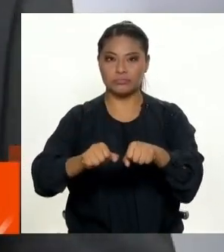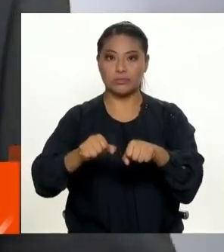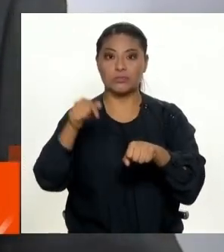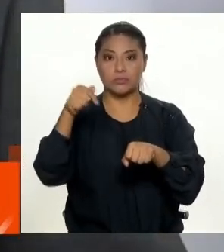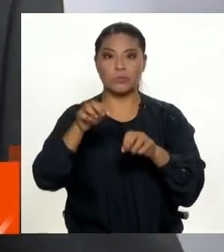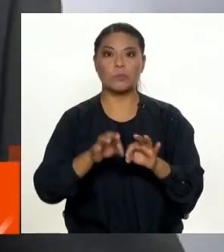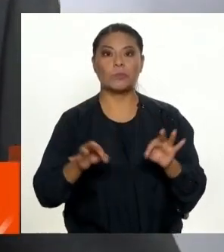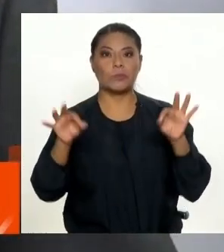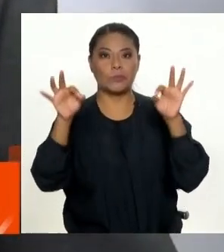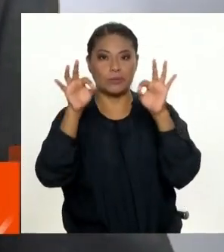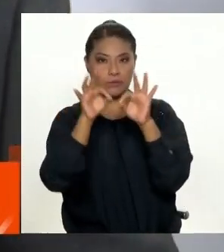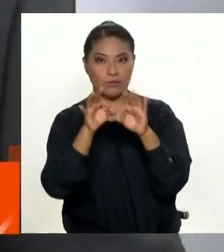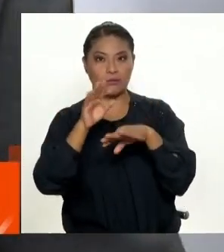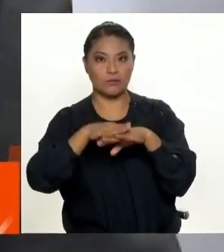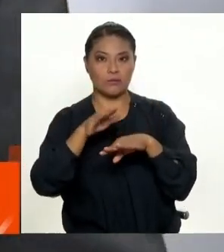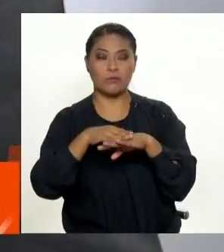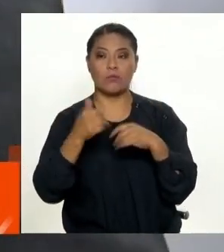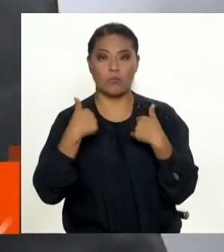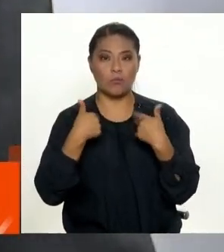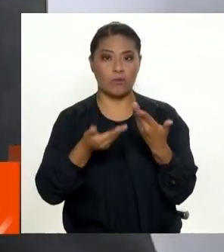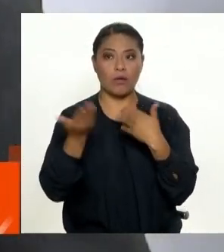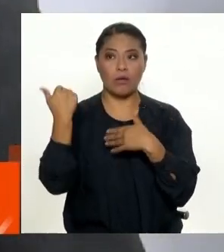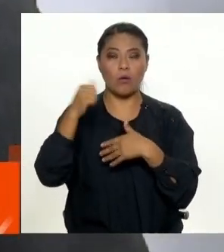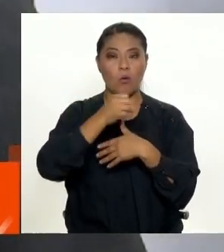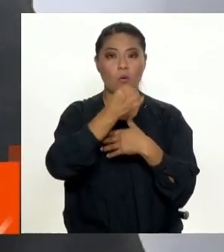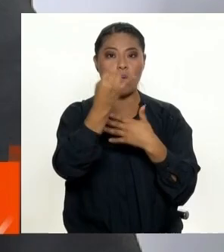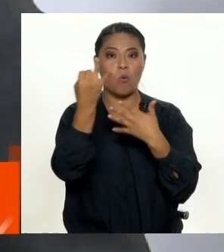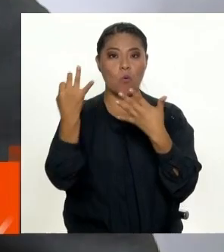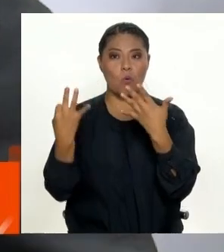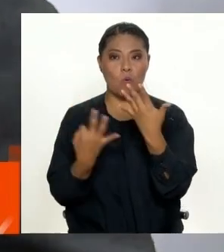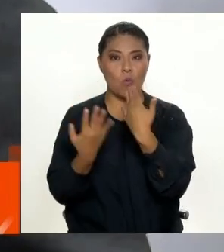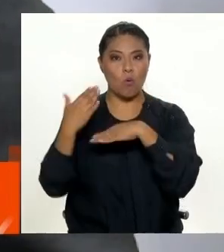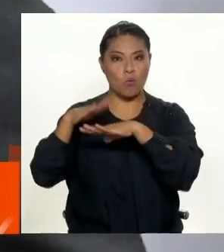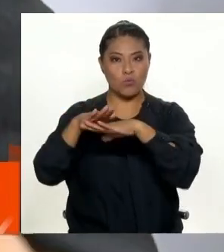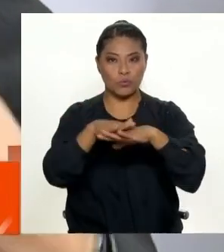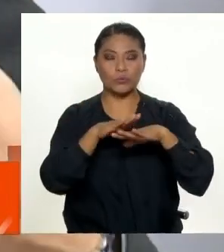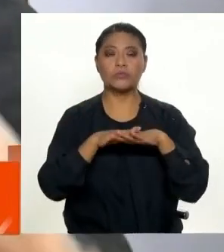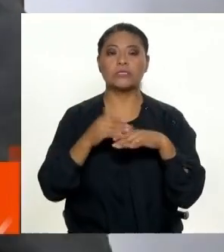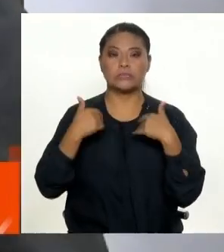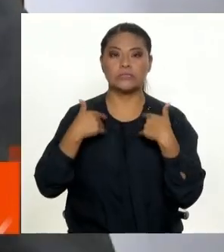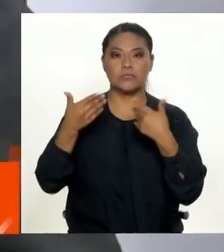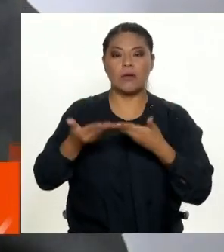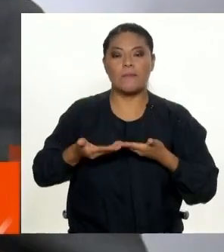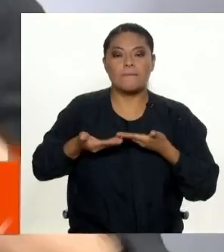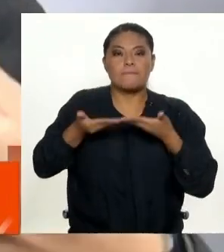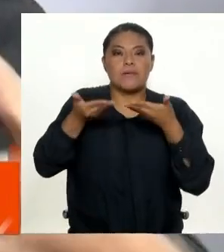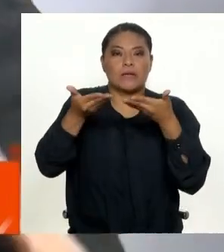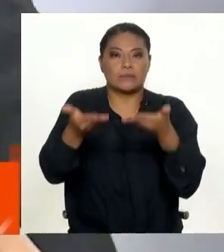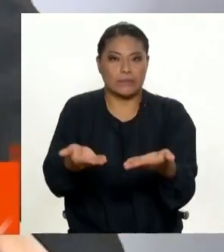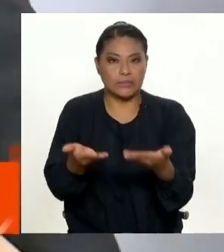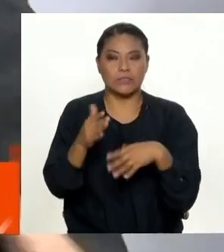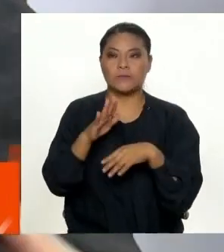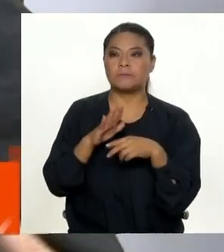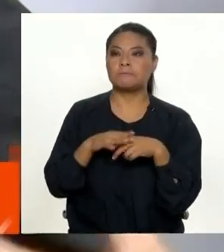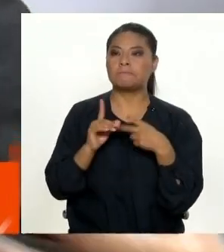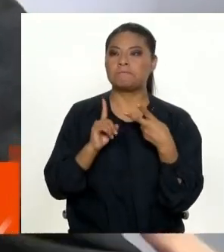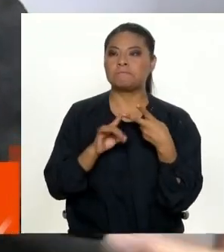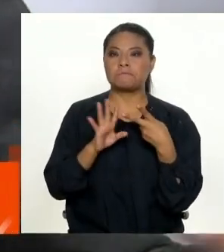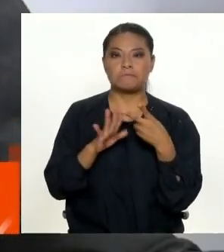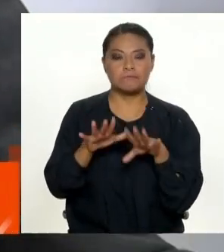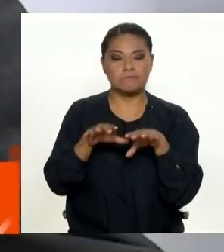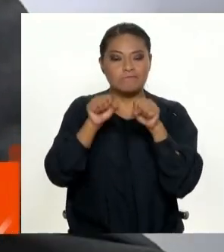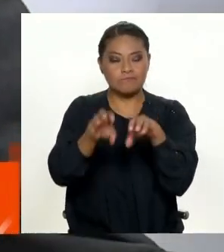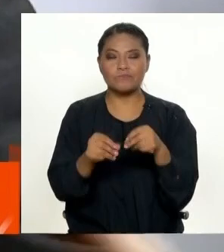en las especialidades tradicionales garantizadas, como en algunos otros elementos de propiedad intelectual, permite preservar, mantener estos